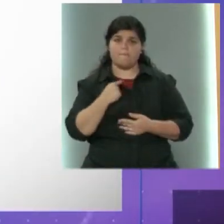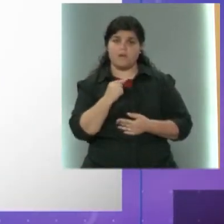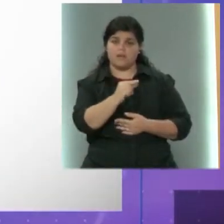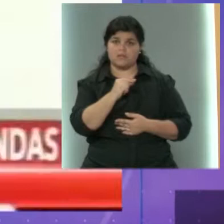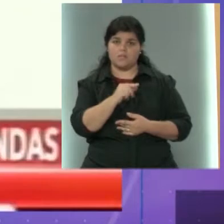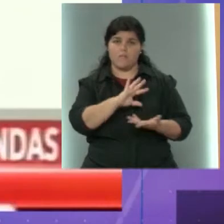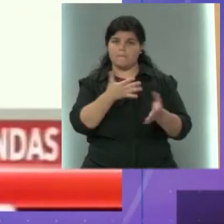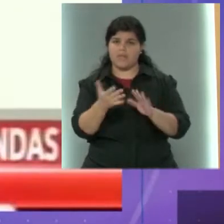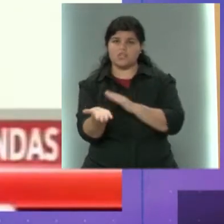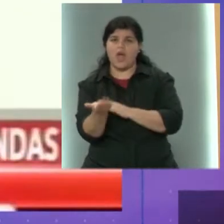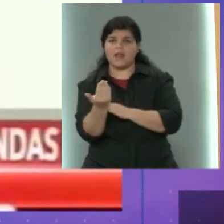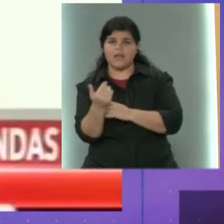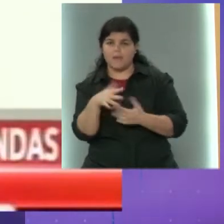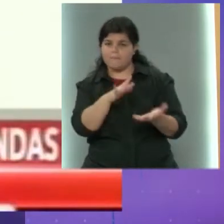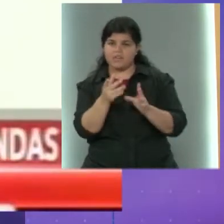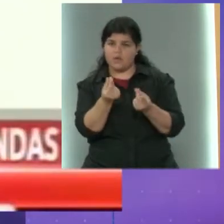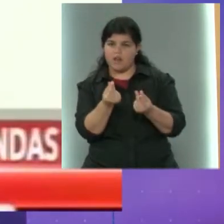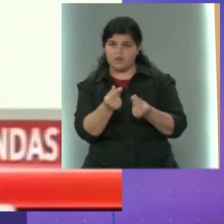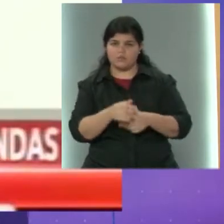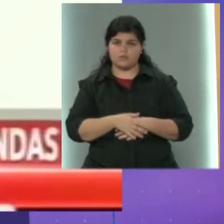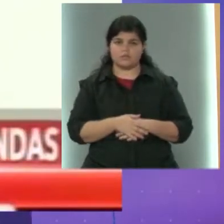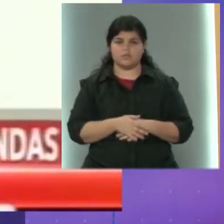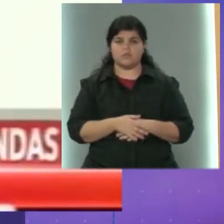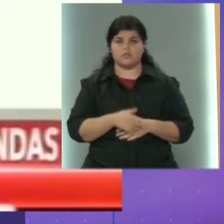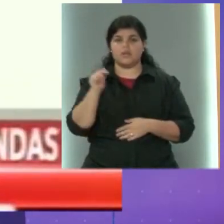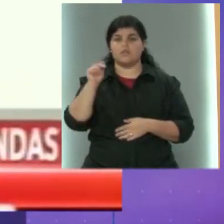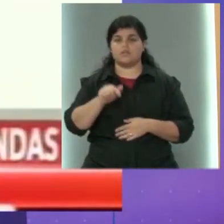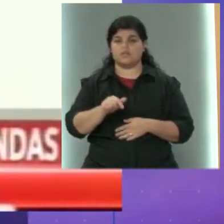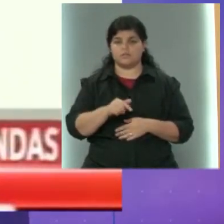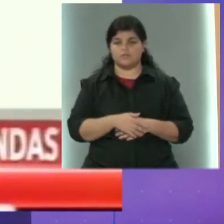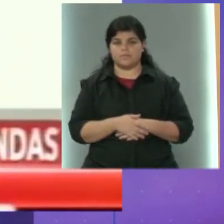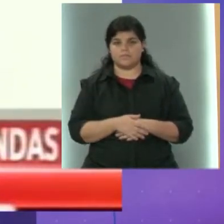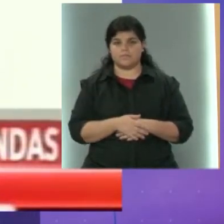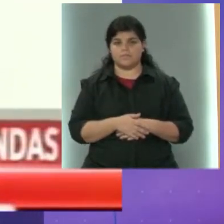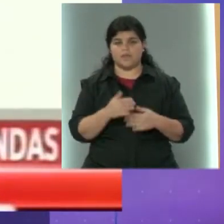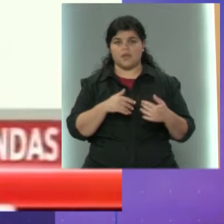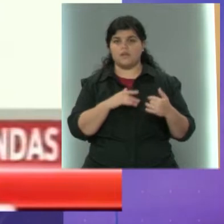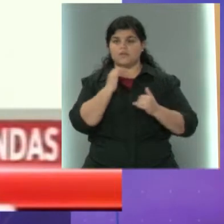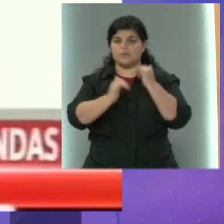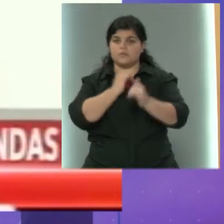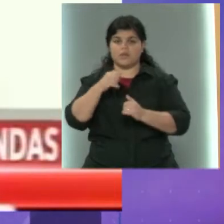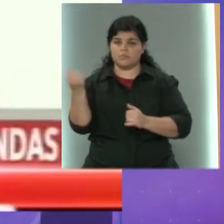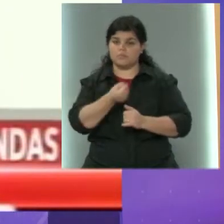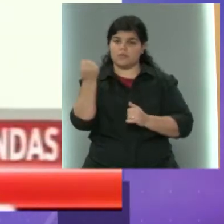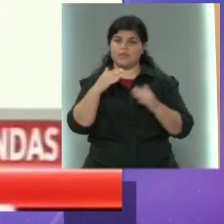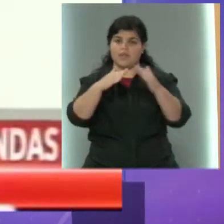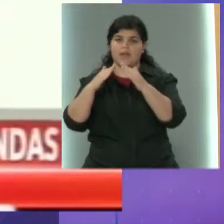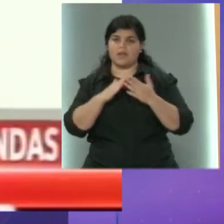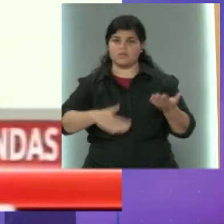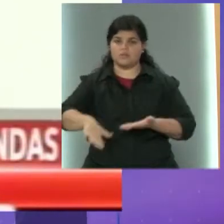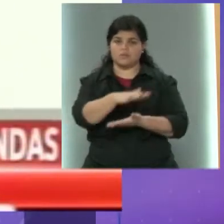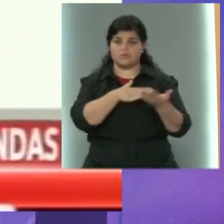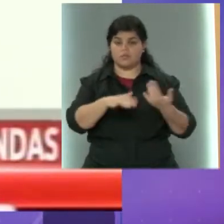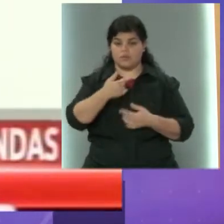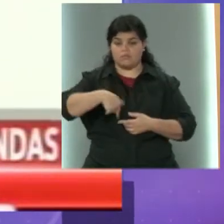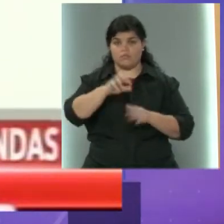un alquiler. Este uso eficiente de los recursos, volcarlos en algo que es tan importante como la vivienda social. Por eso hemos